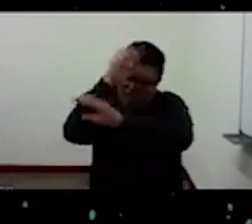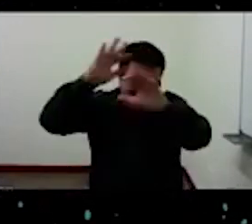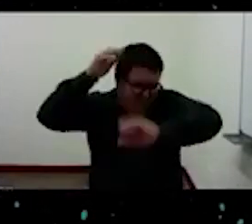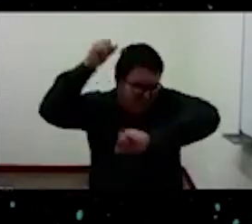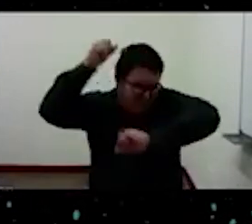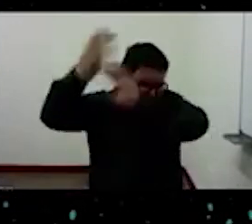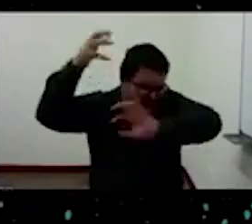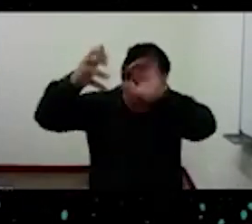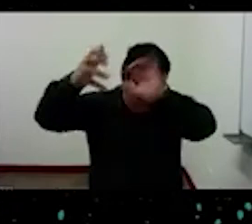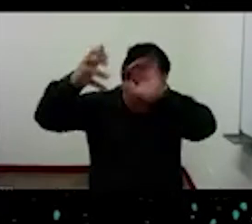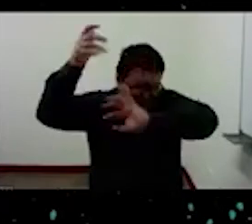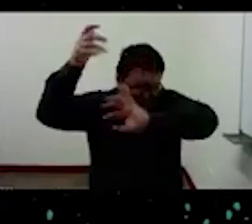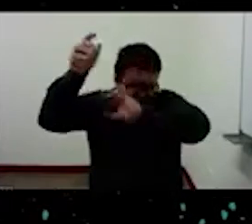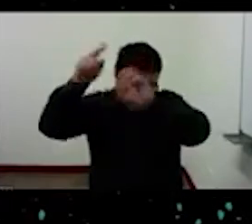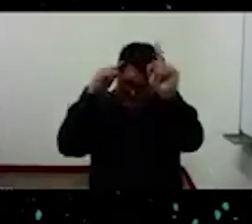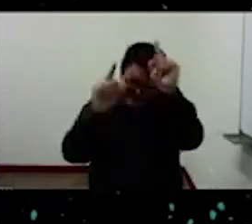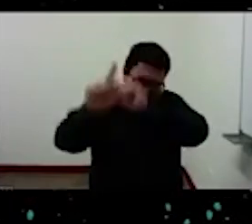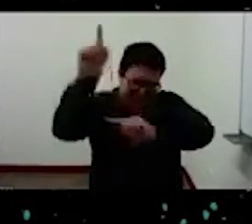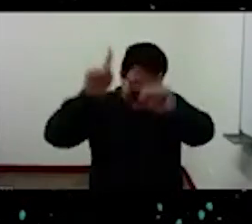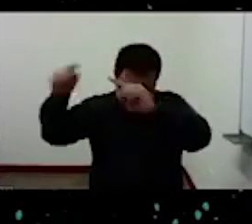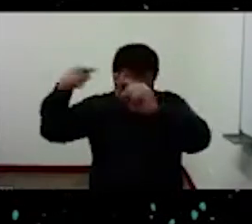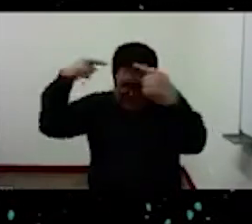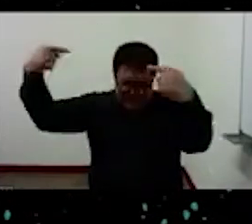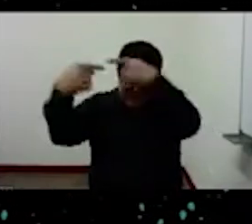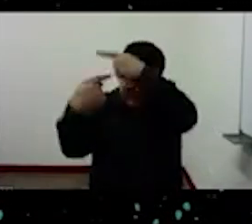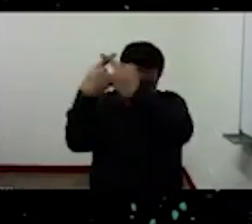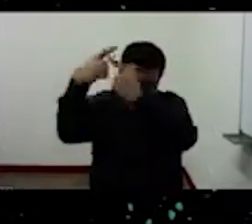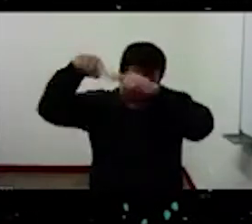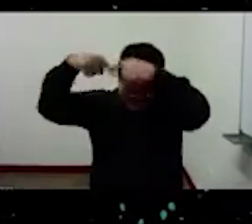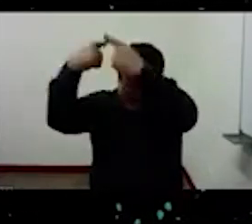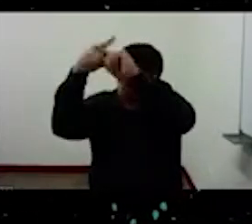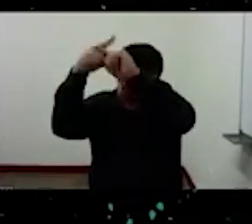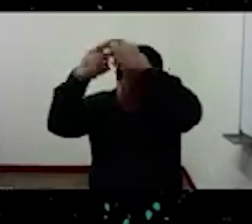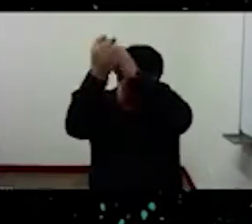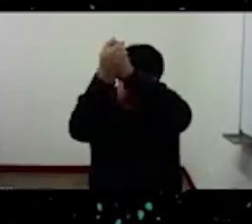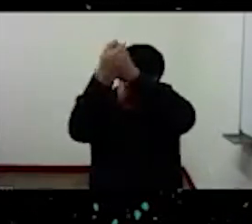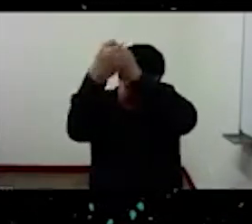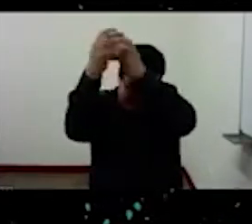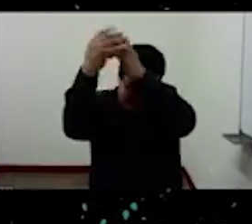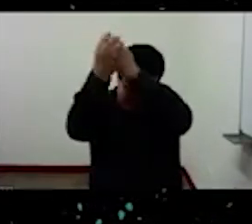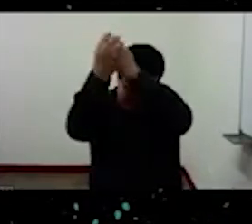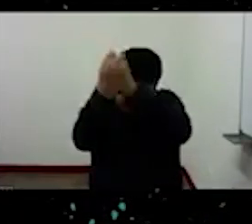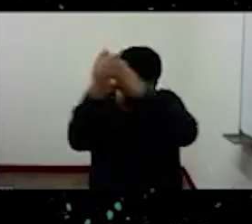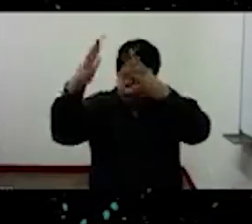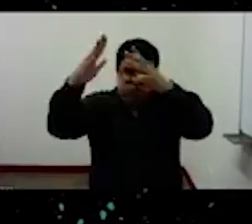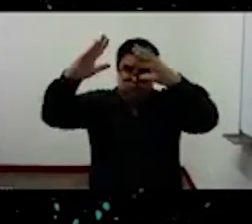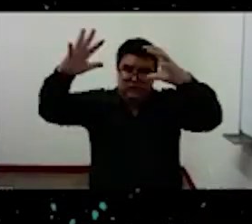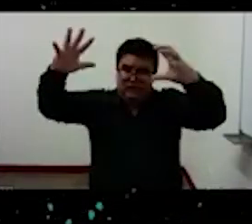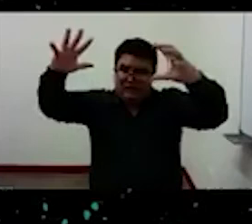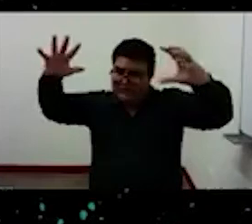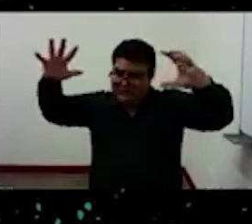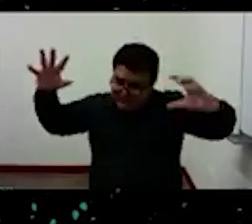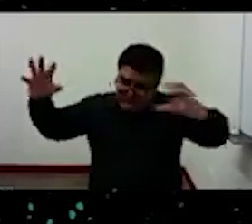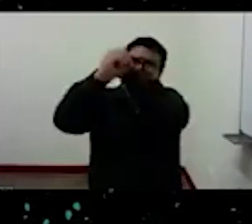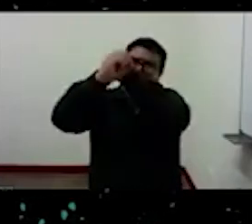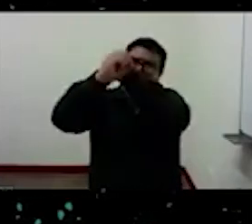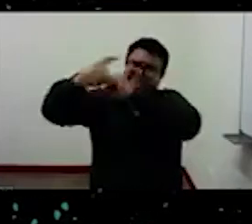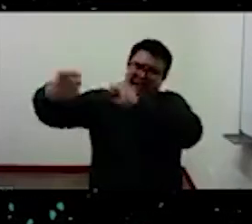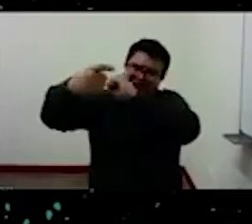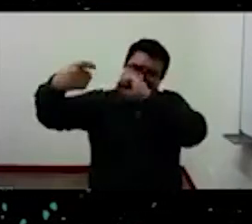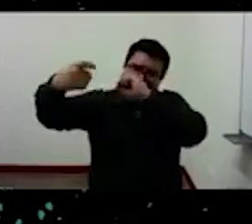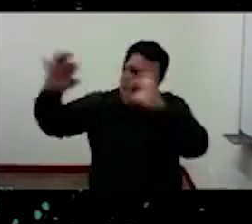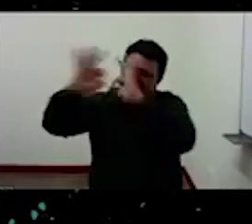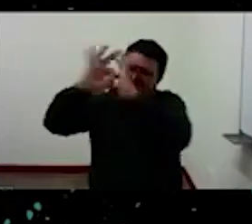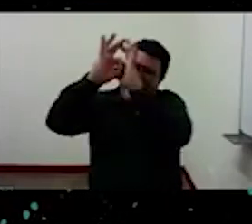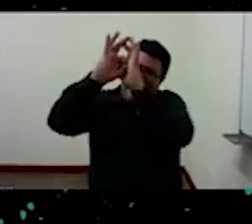las fuerzas gráficas vectoriales implosionan y se desploman para concentrar el caos en el punto gris de Klee, hecho de infinitos